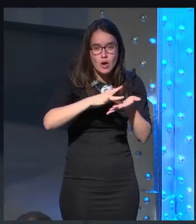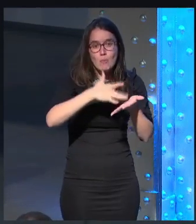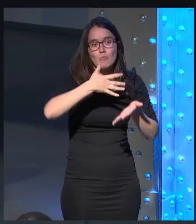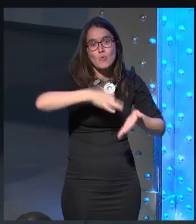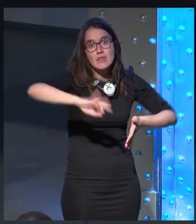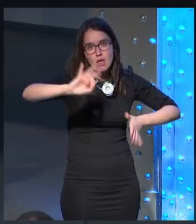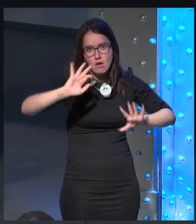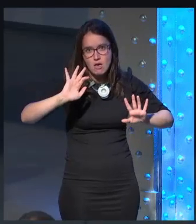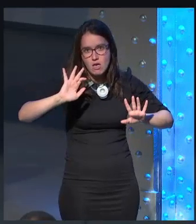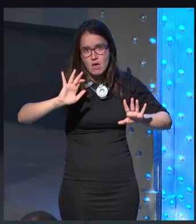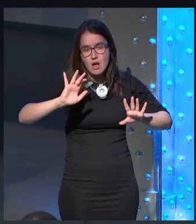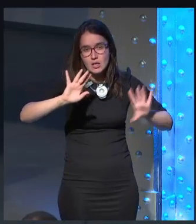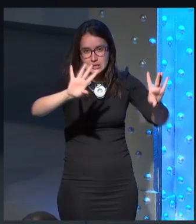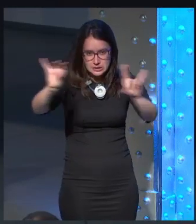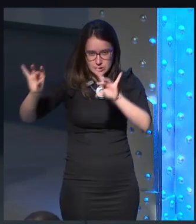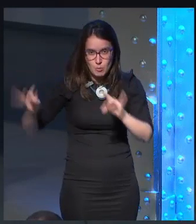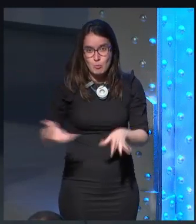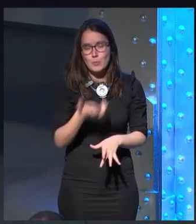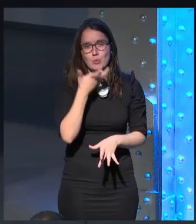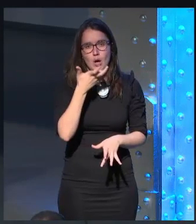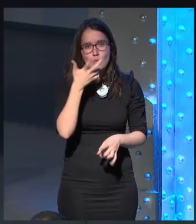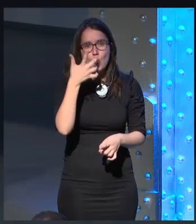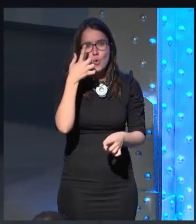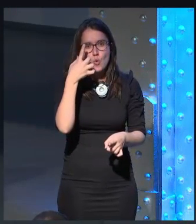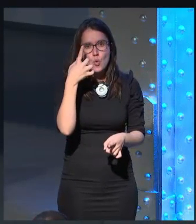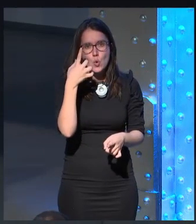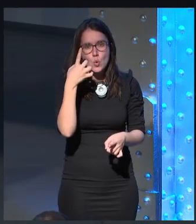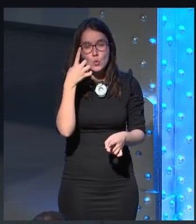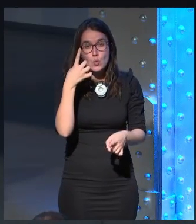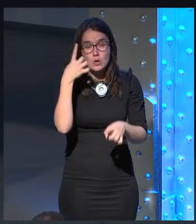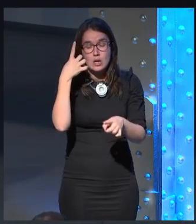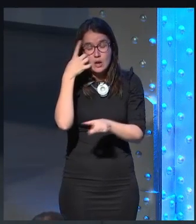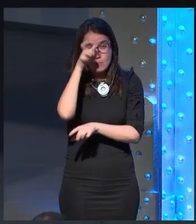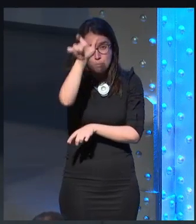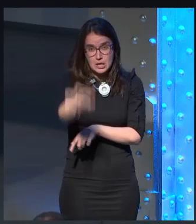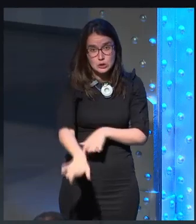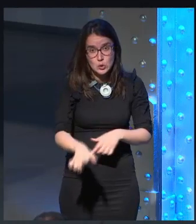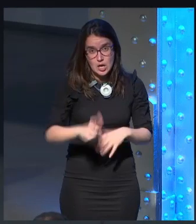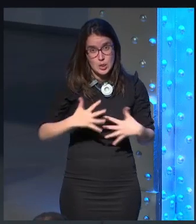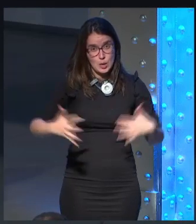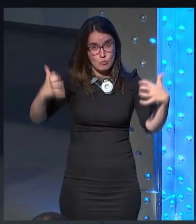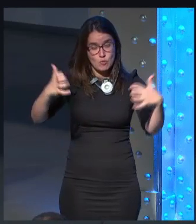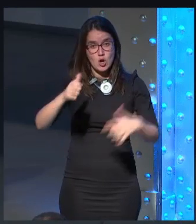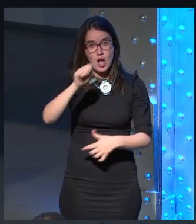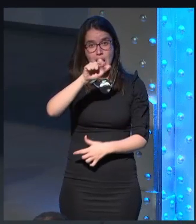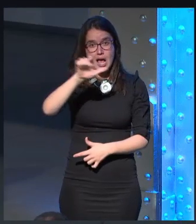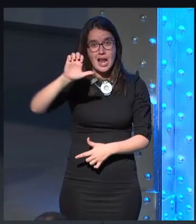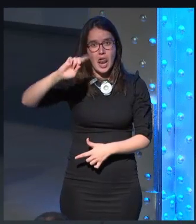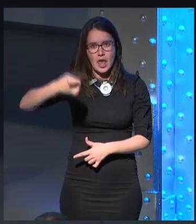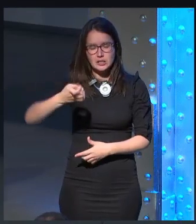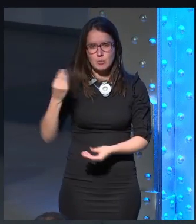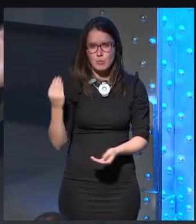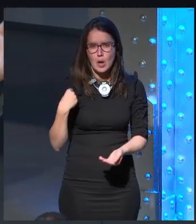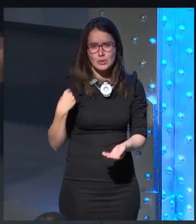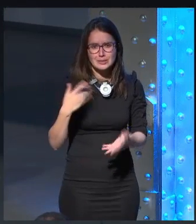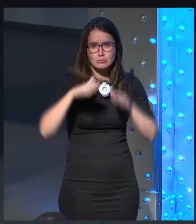ser tangibles. Por ejemplo, uno de las personas de la audiencia, Alex, le pregunta que si